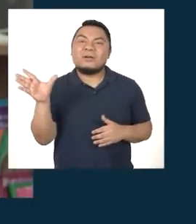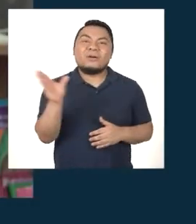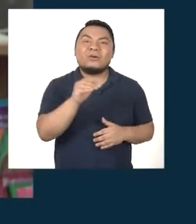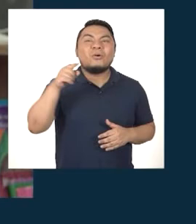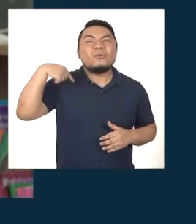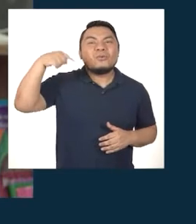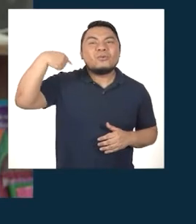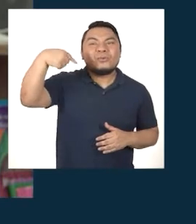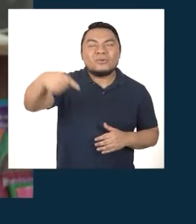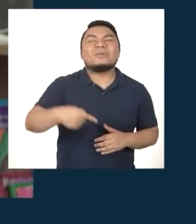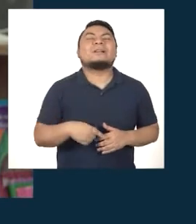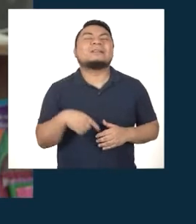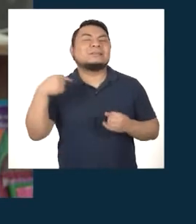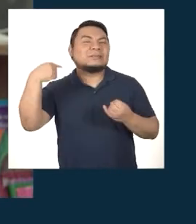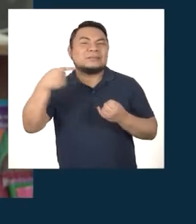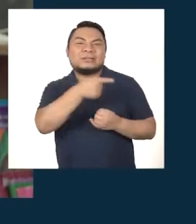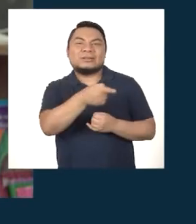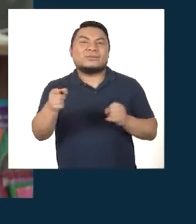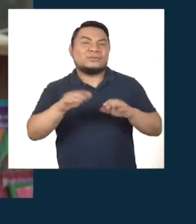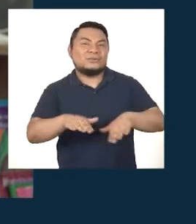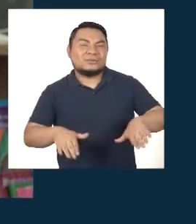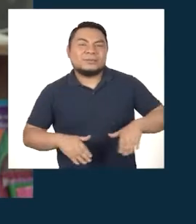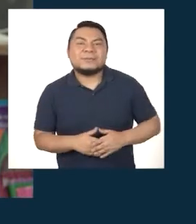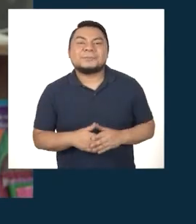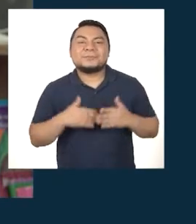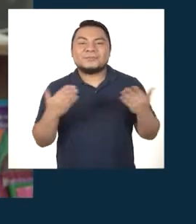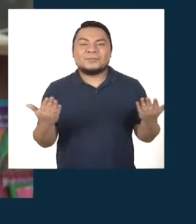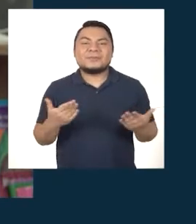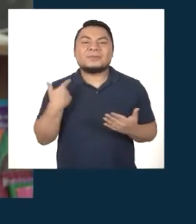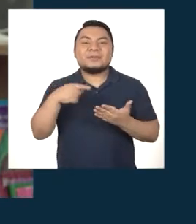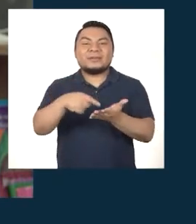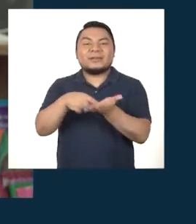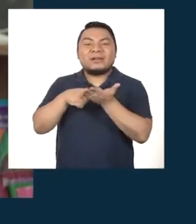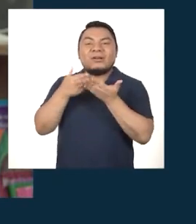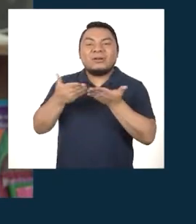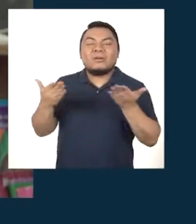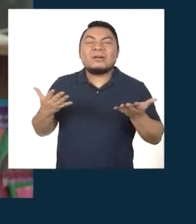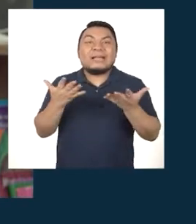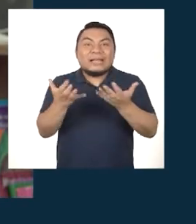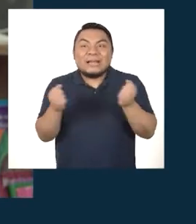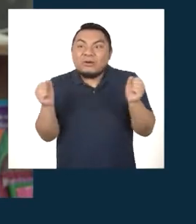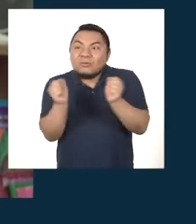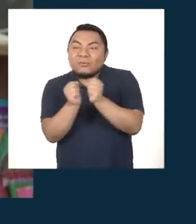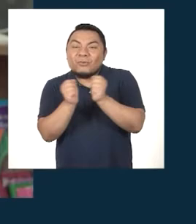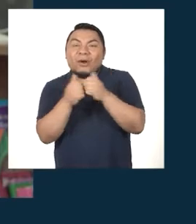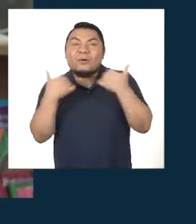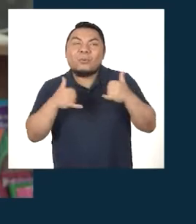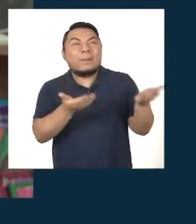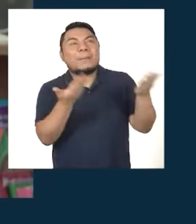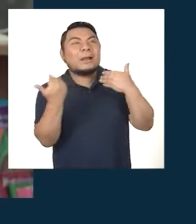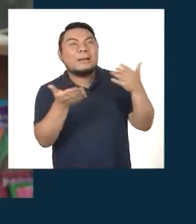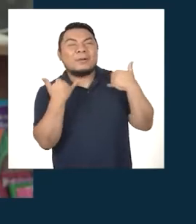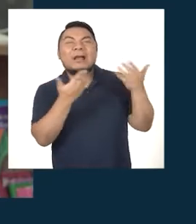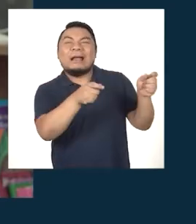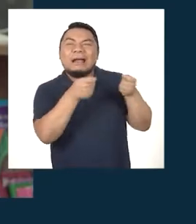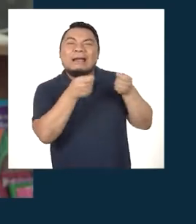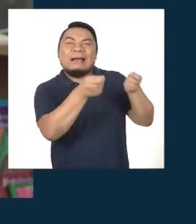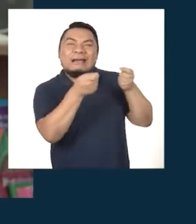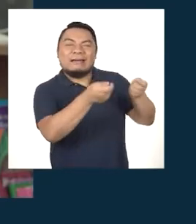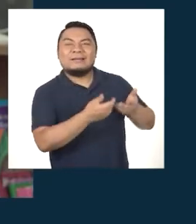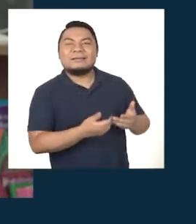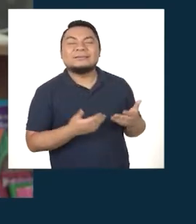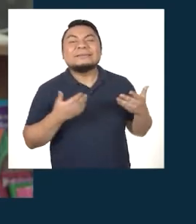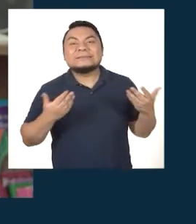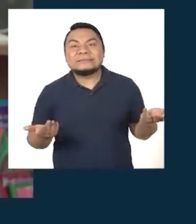los días, ¿no? Cada día los niños demandan cosas, quieren que los acompañemos a jugar, ¿no? Piden